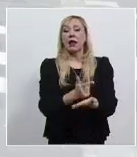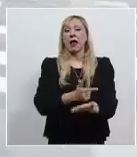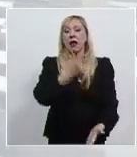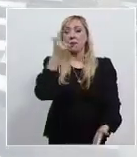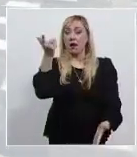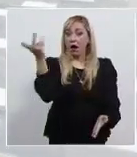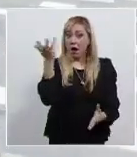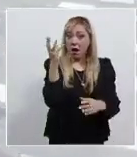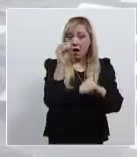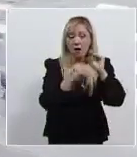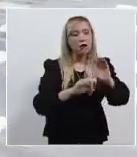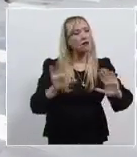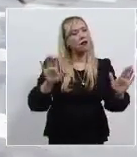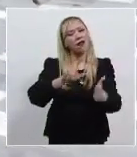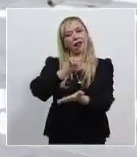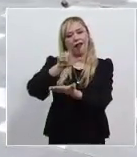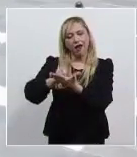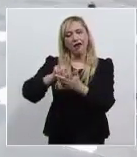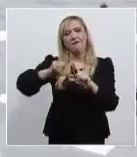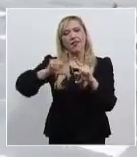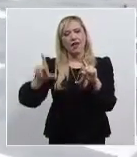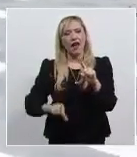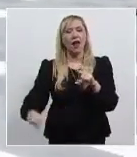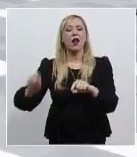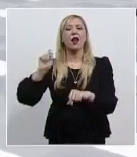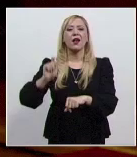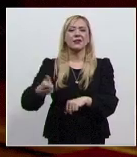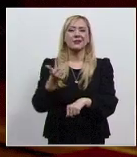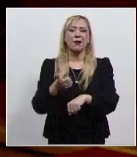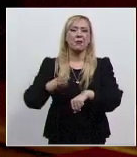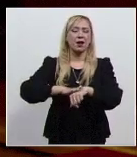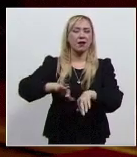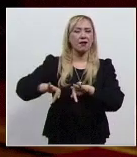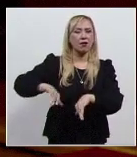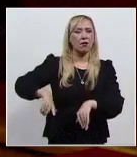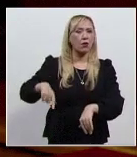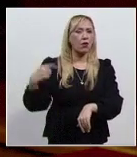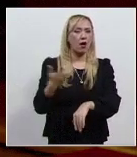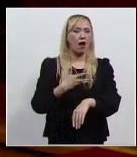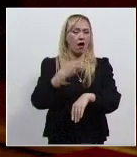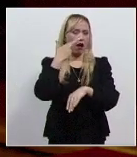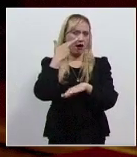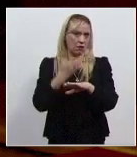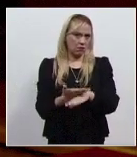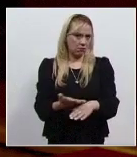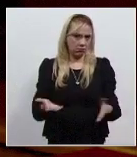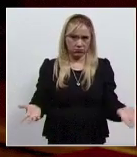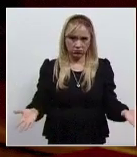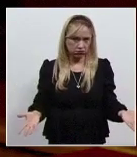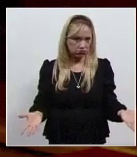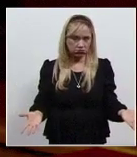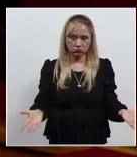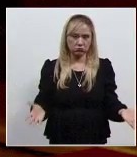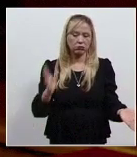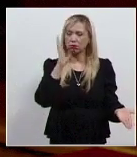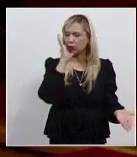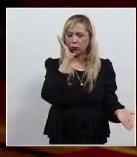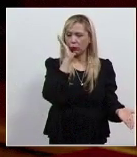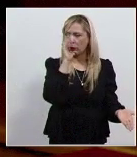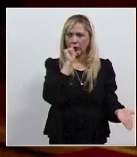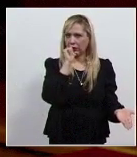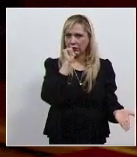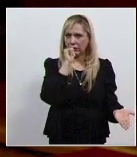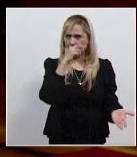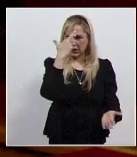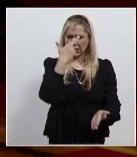la Ley General de Responsabilidades Administrativas. Lo cierto es que no puede tener el carácter de